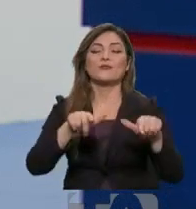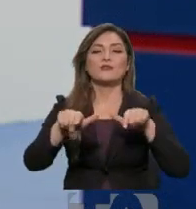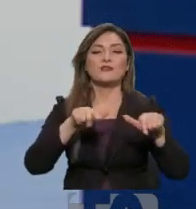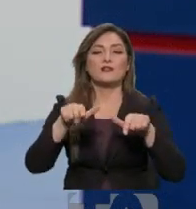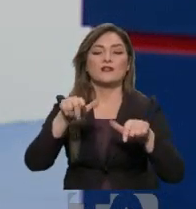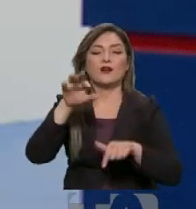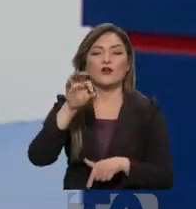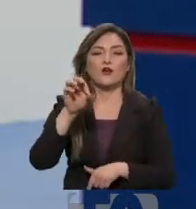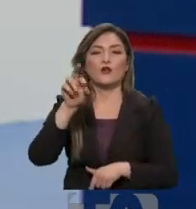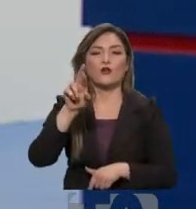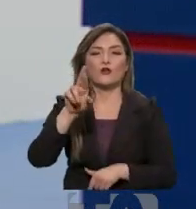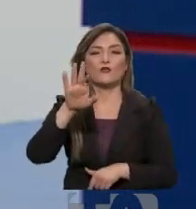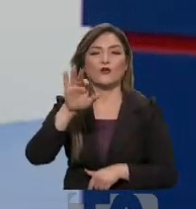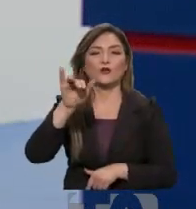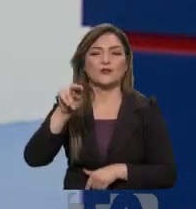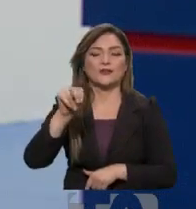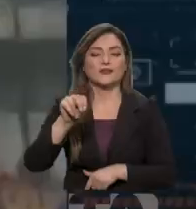del Fortín, noroeste de la ciudad.